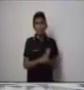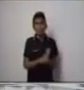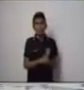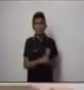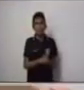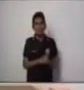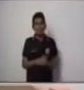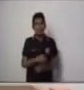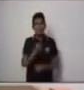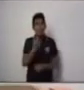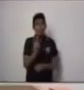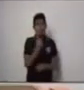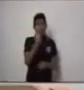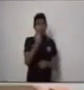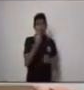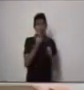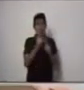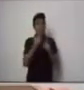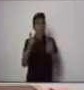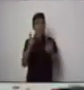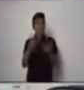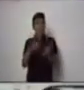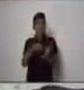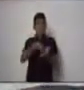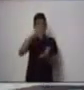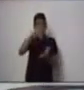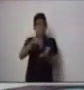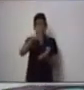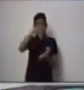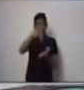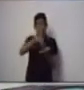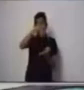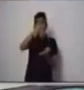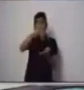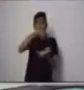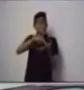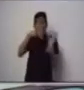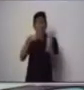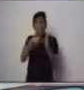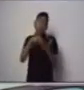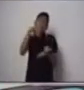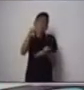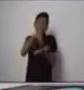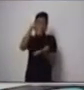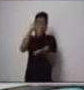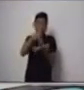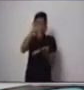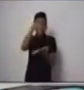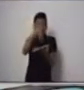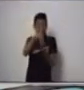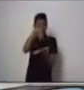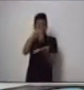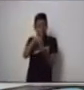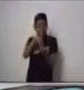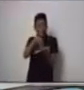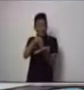Tengo esta palabra salta del verbo saltar. Entonces